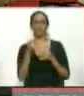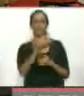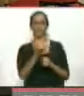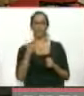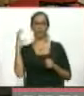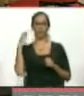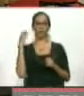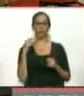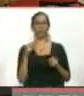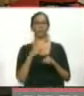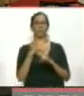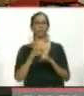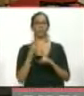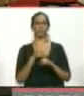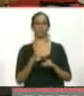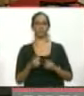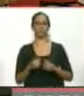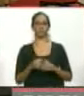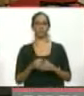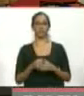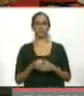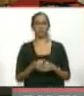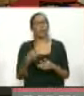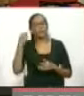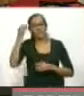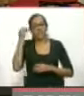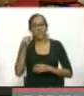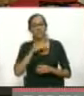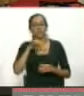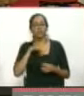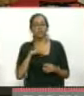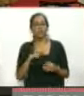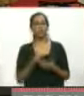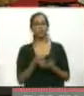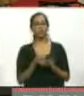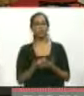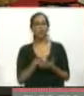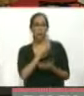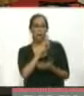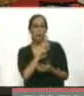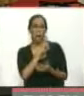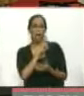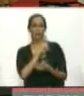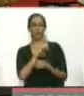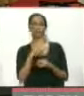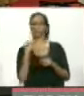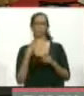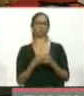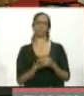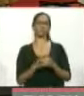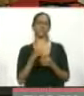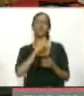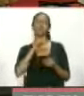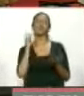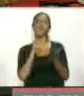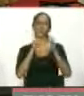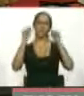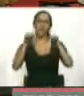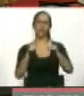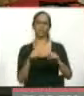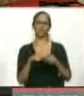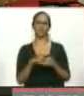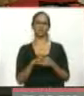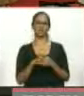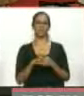para ese tipo de lucha creen que nosotros nos vamos a asustar con ese tipo mucho nosotros ánimo de ahí la